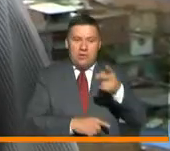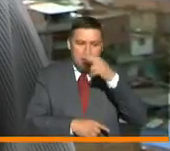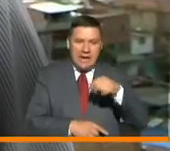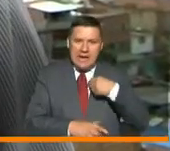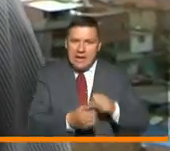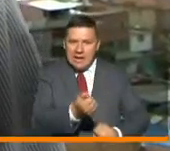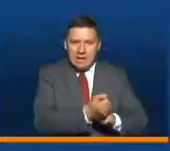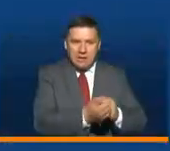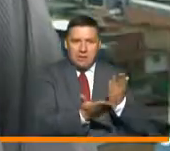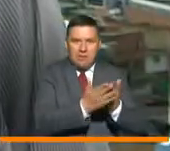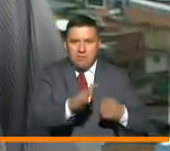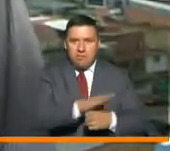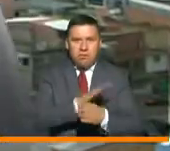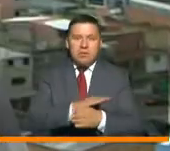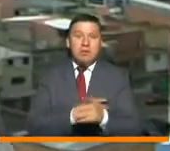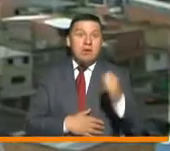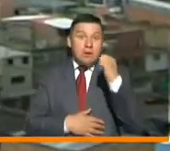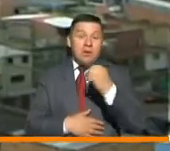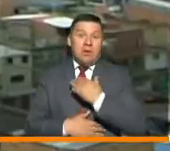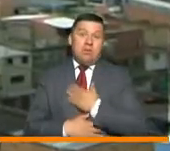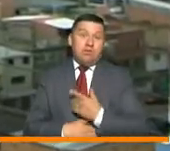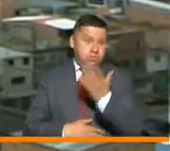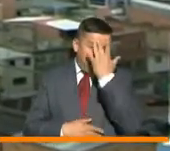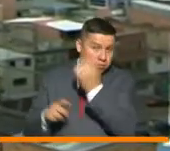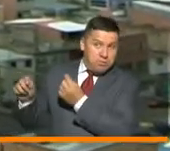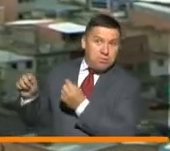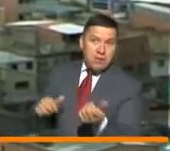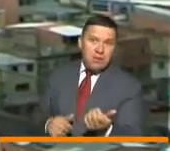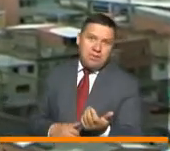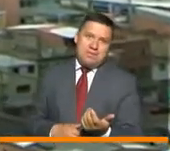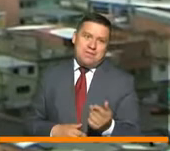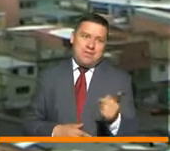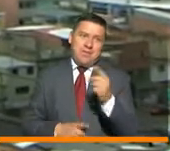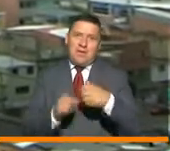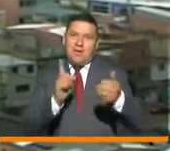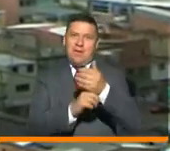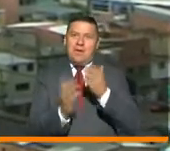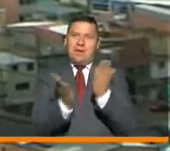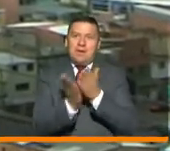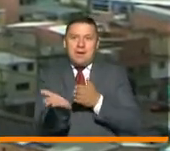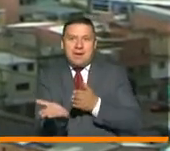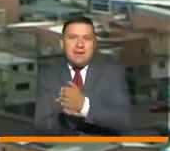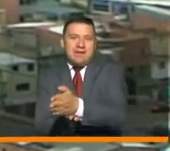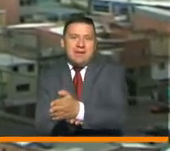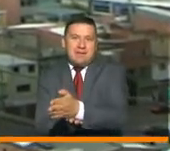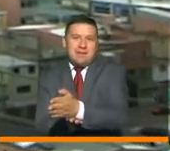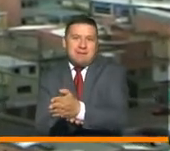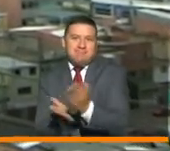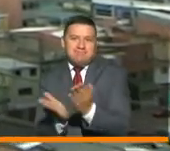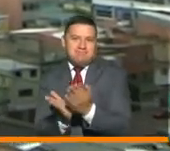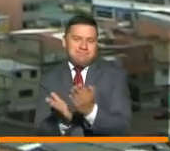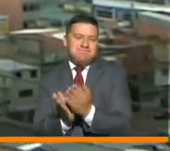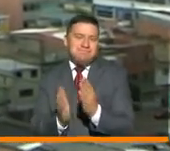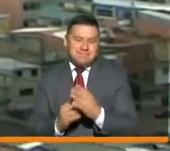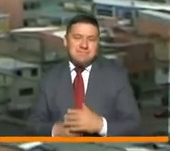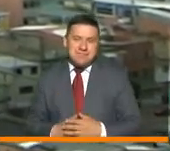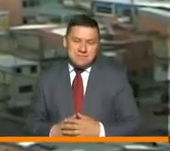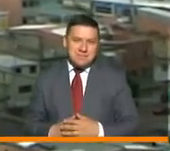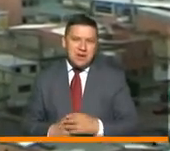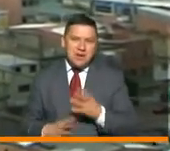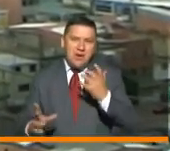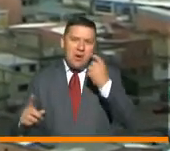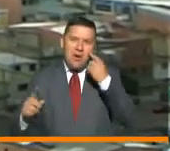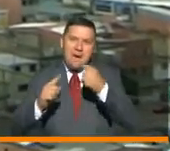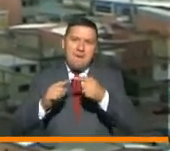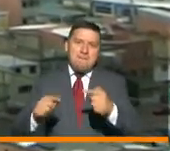forma de que él estudie. Lo va a beneficiar porque puede lograr terminar su carrera o sus